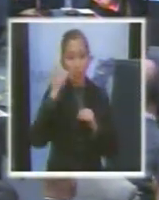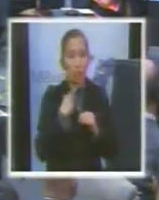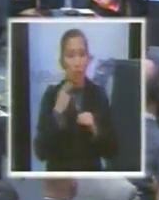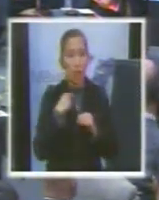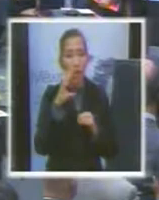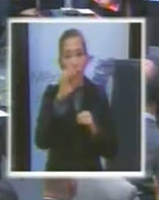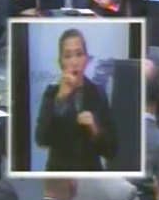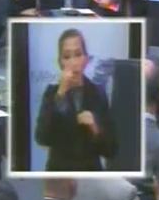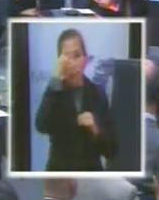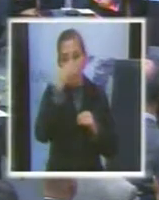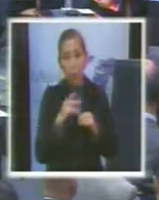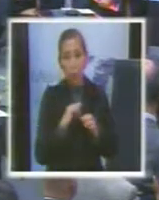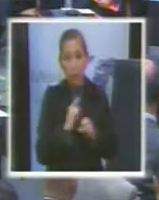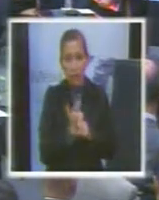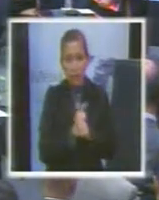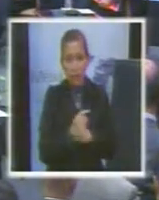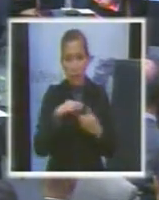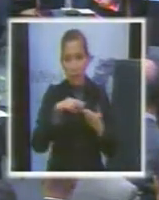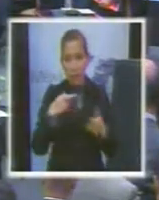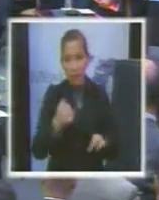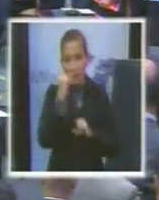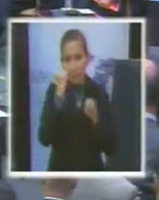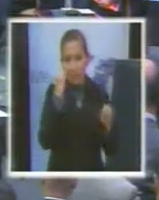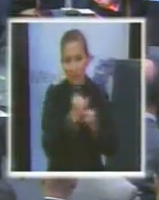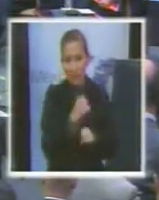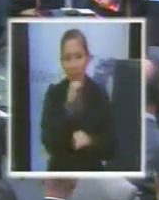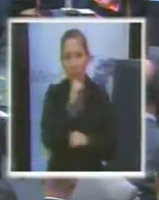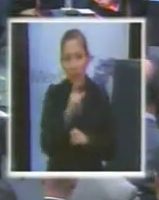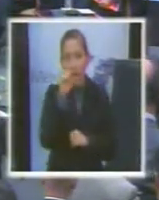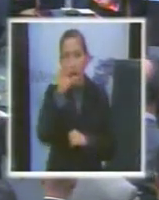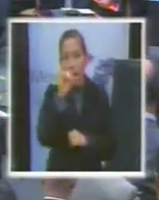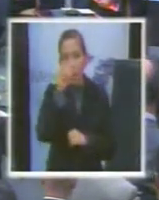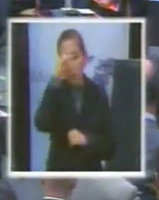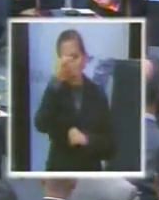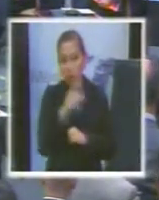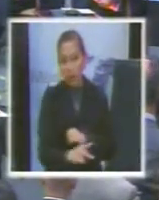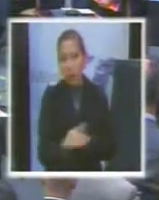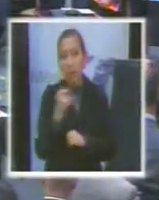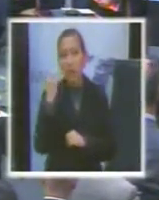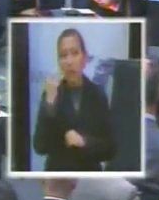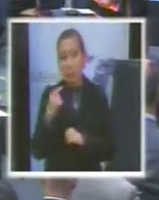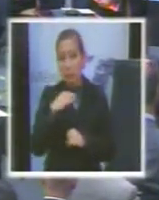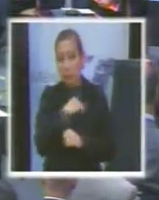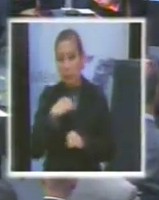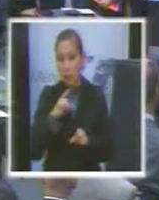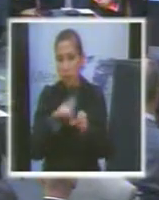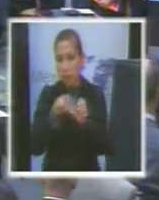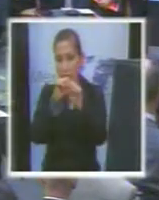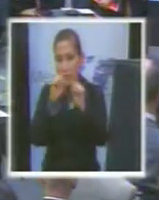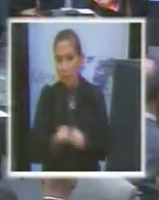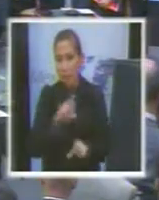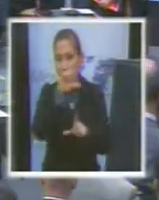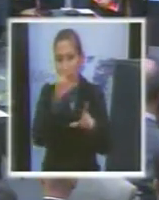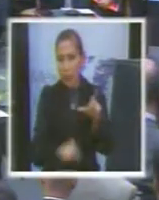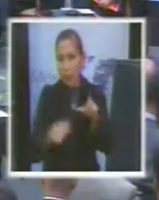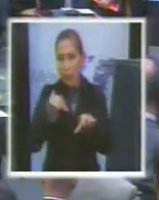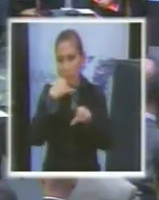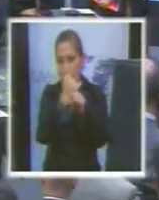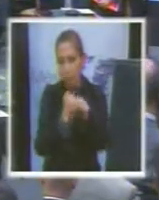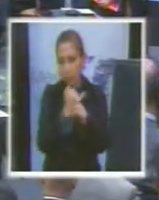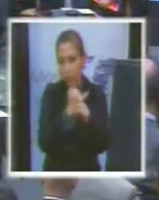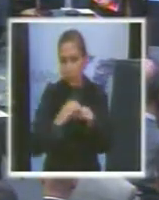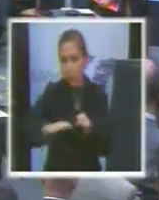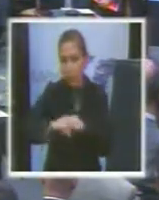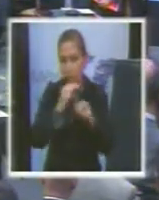Colegio de México, una licenciatura en Relaciones Internacionales también del Colegio de México. Es miembro del Sistema Nacional de